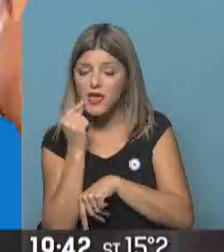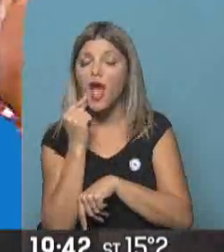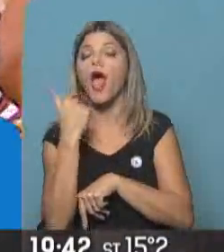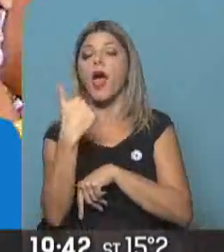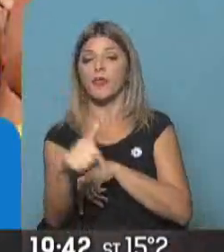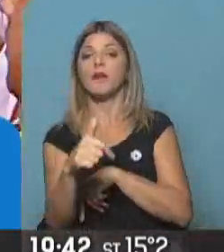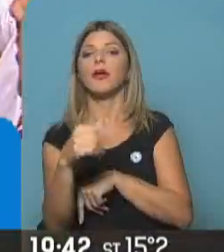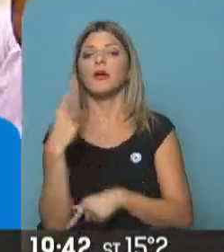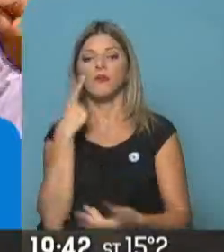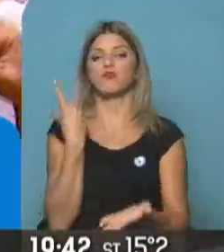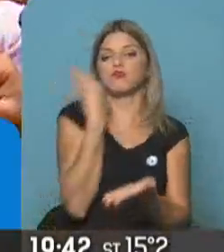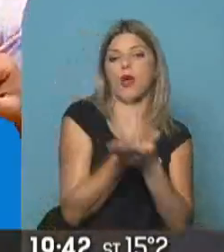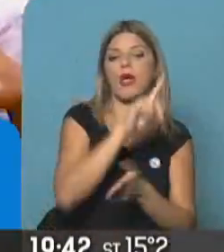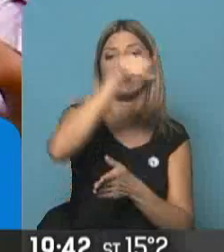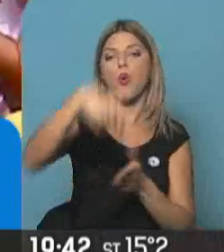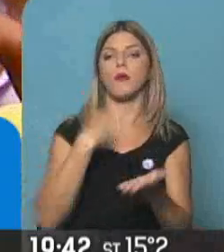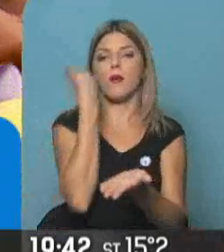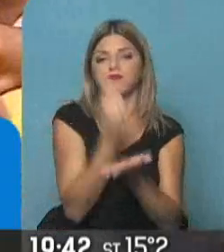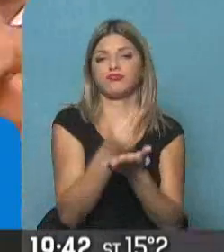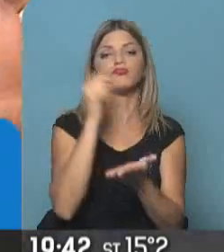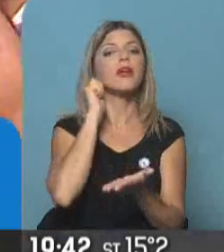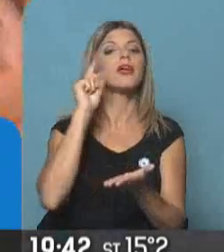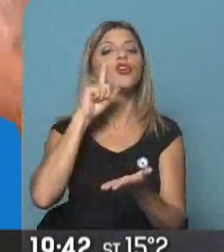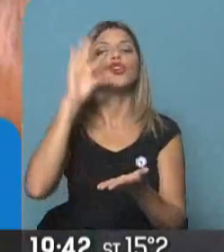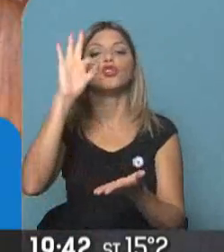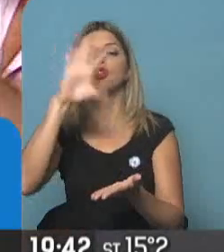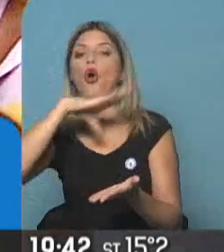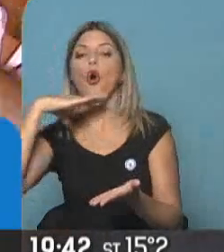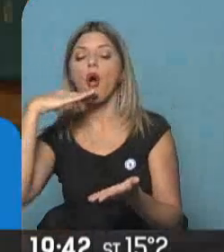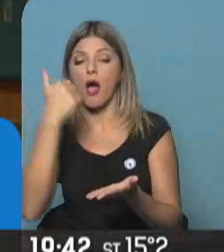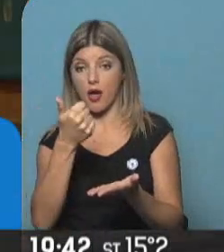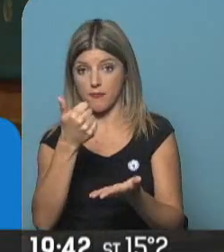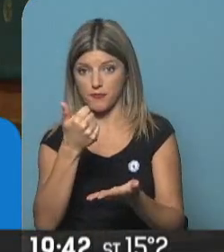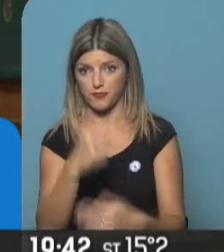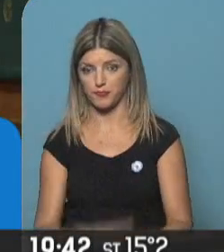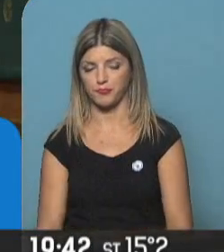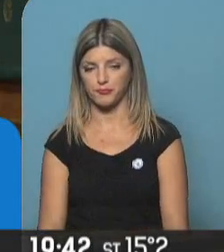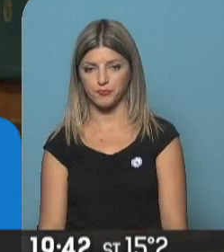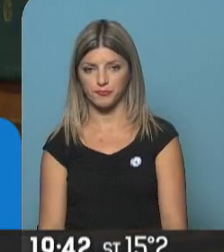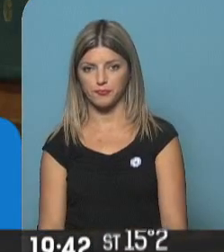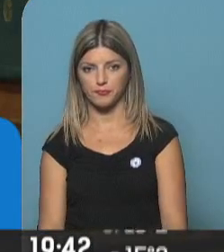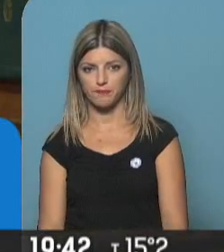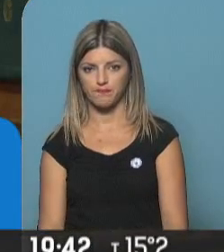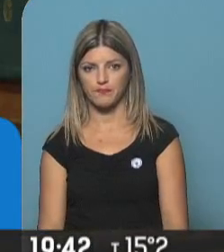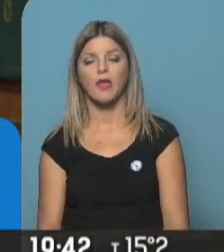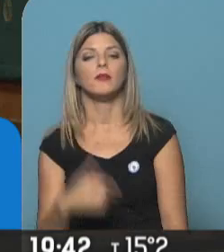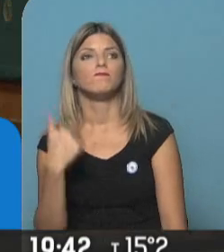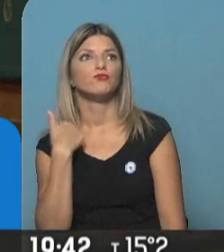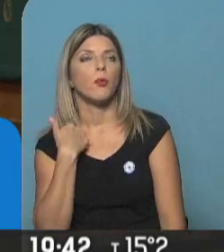Luis Gioja al frente del Partido Justicialista. Estimo que la Cámara, porque es un tema